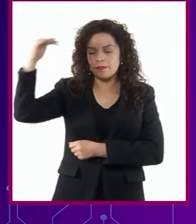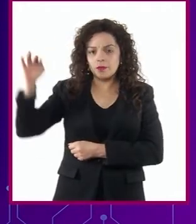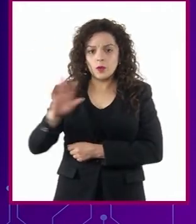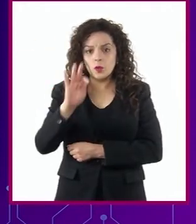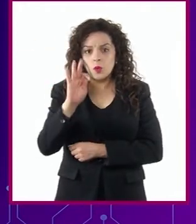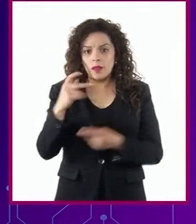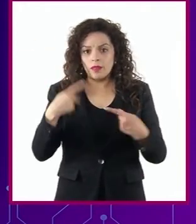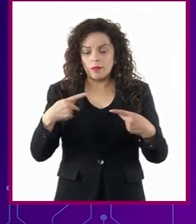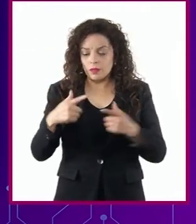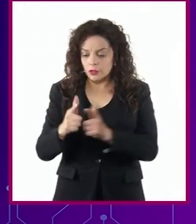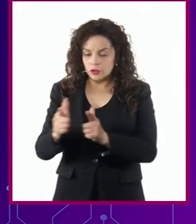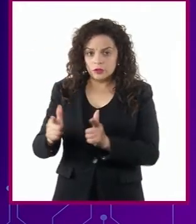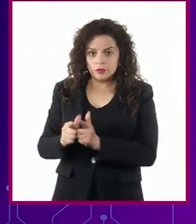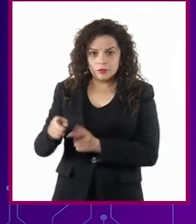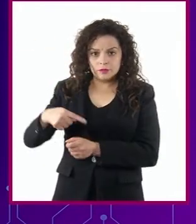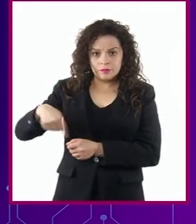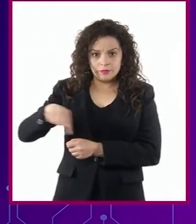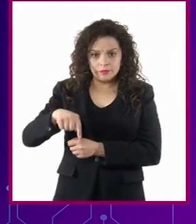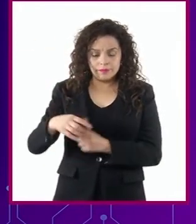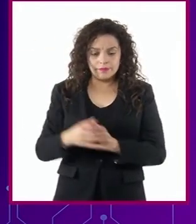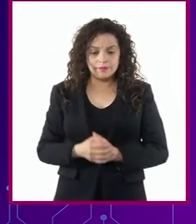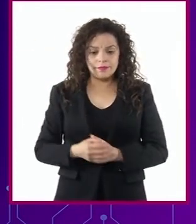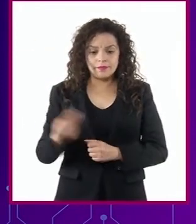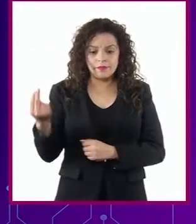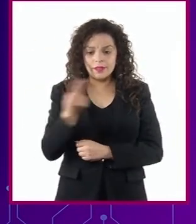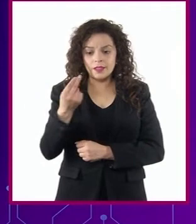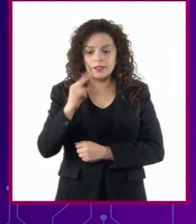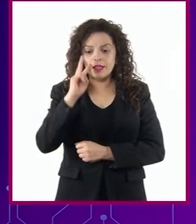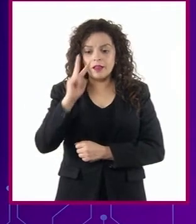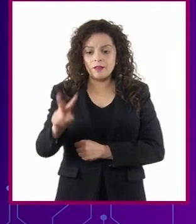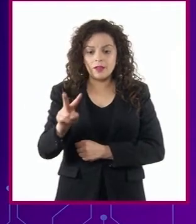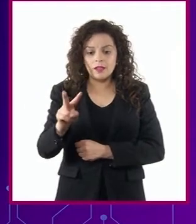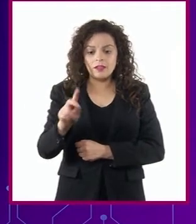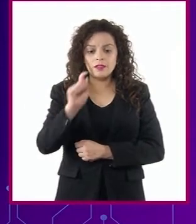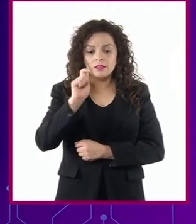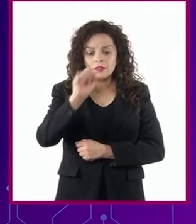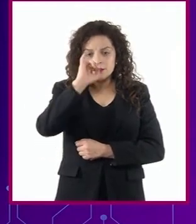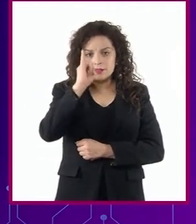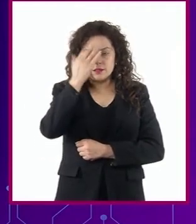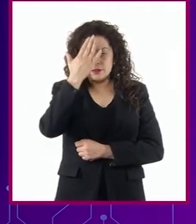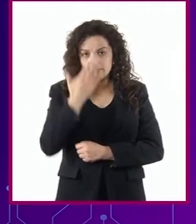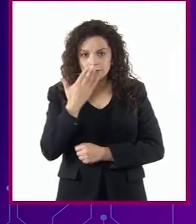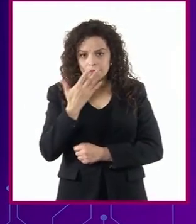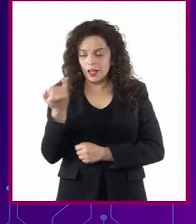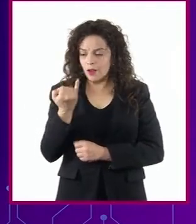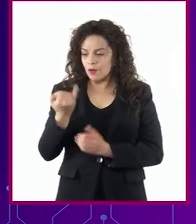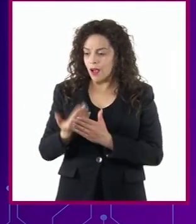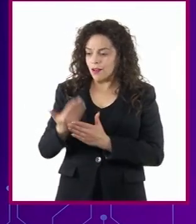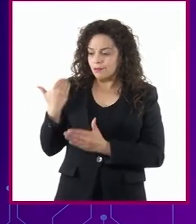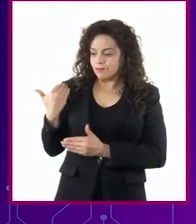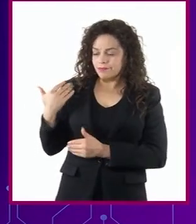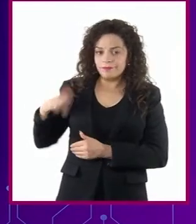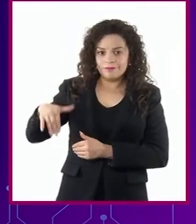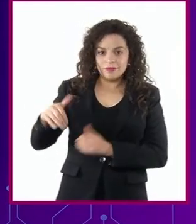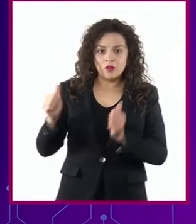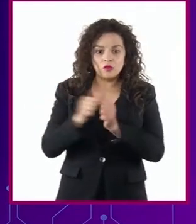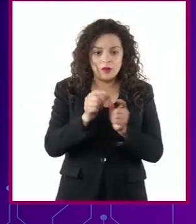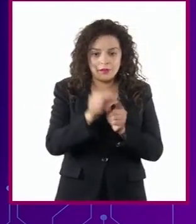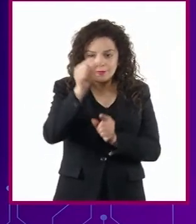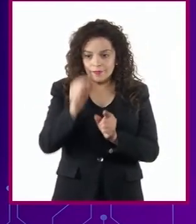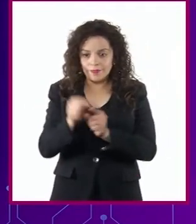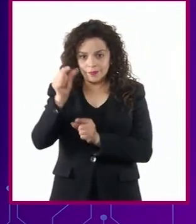individuos. La idea es leer e interpretar el polígono de frecuencias como lo hicimos anteriormente con el histograma.